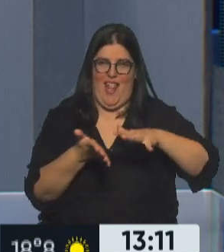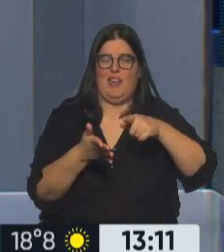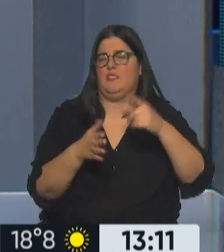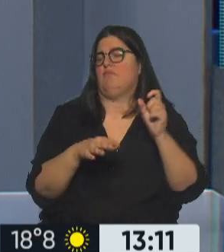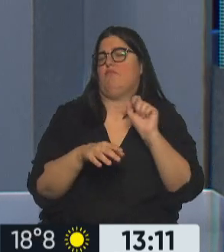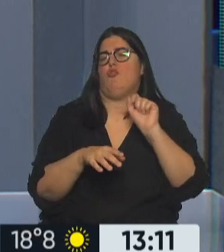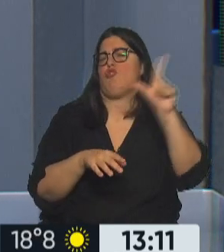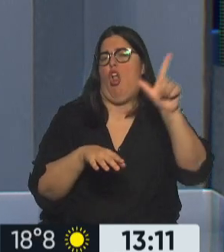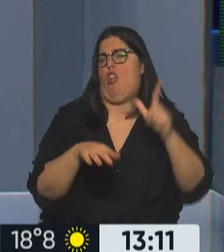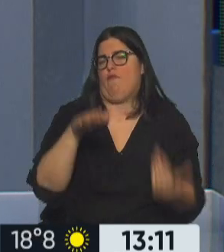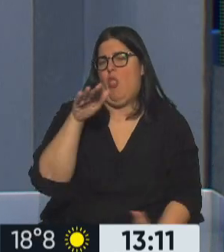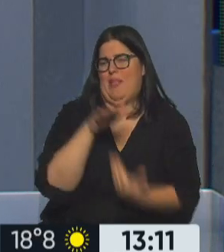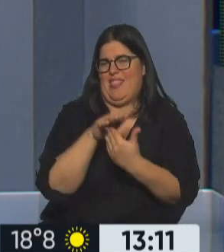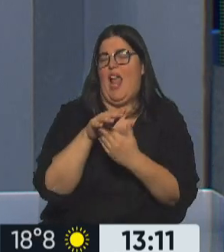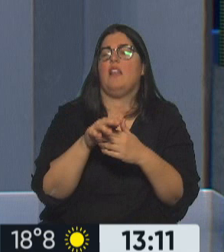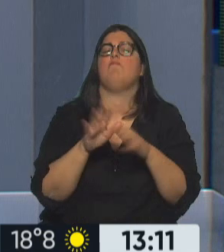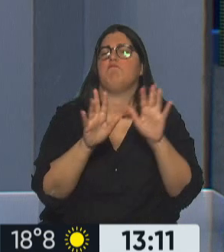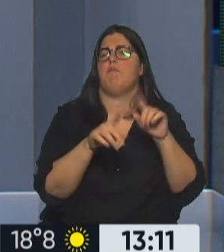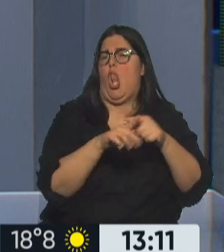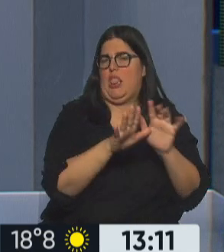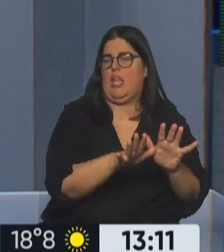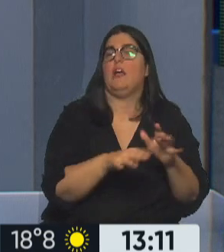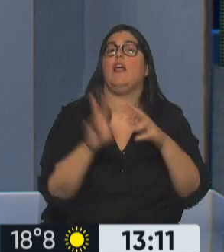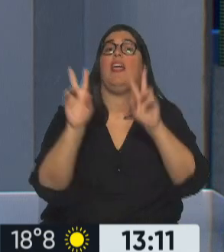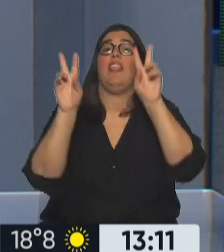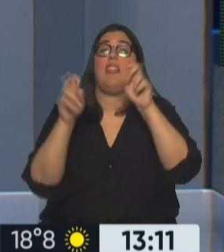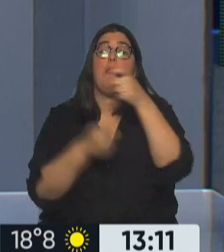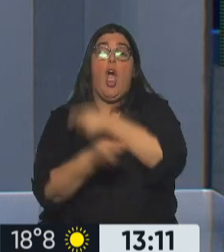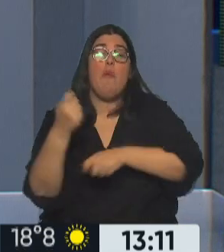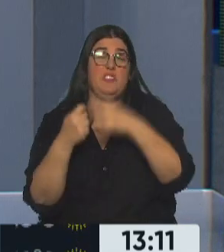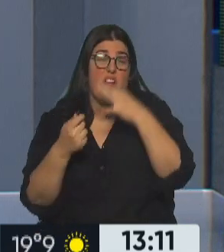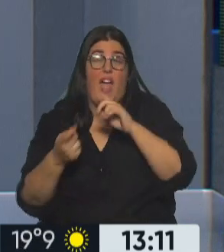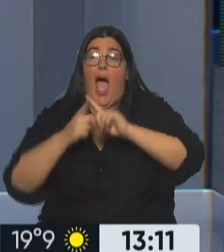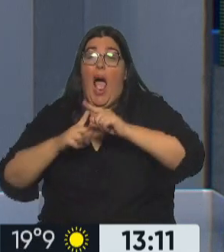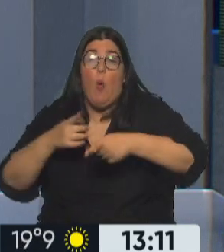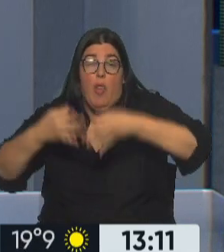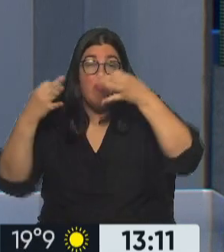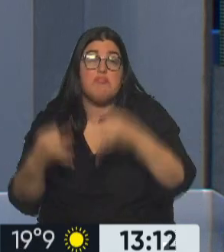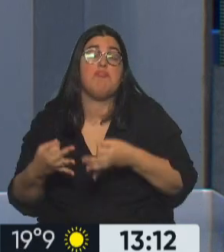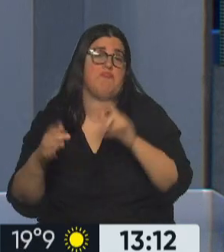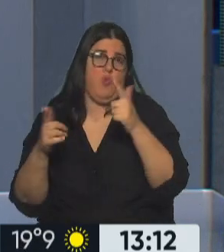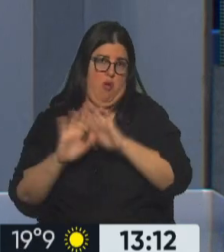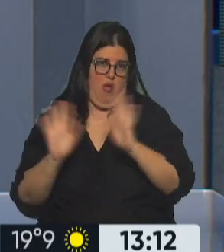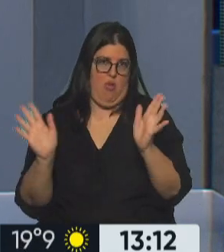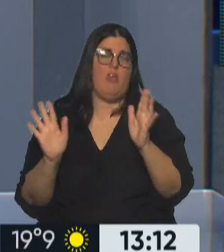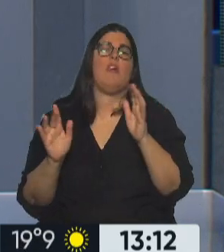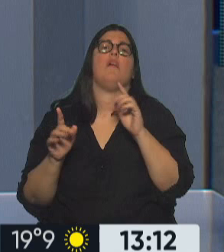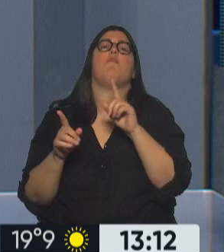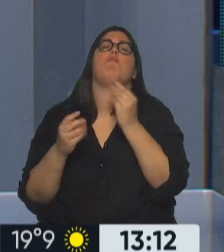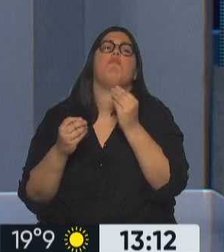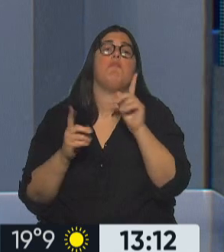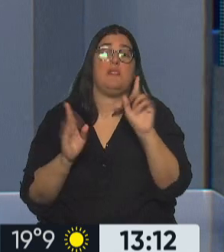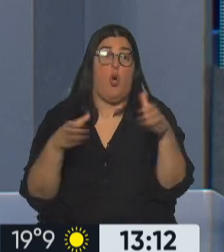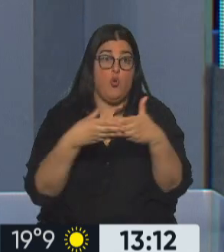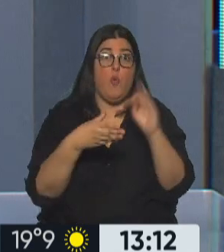fundamental. En materia de comercio, no hay ningún acuerdo particular que vincule a los países de